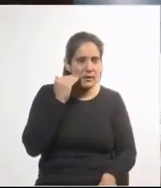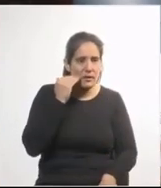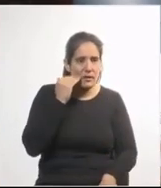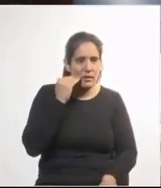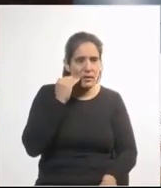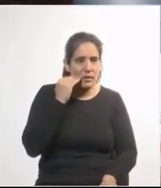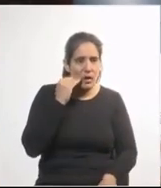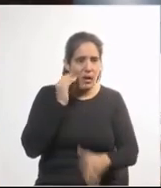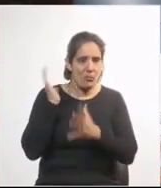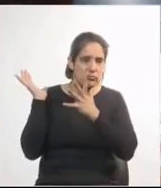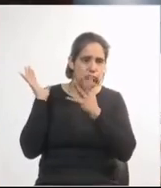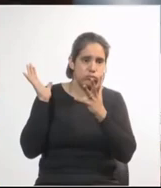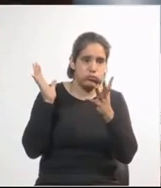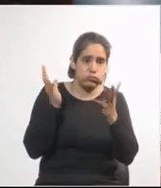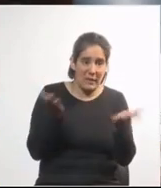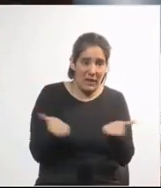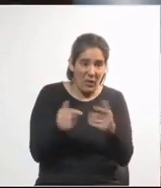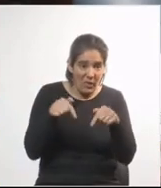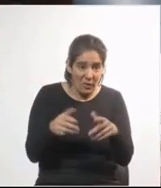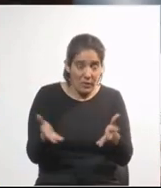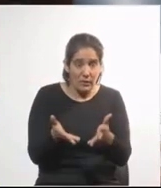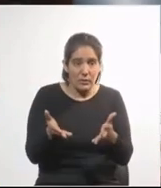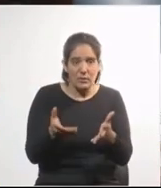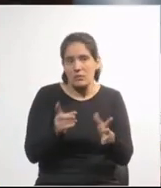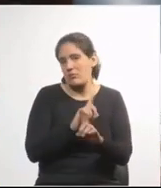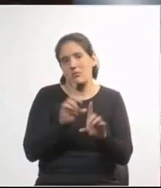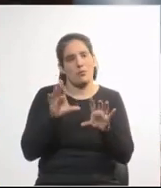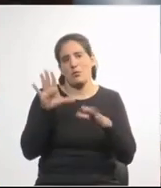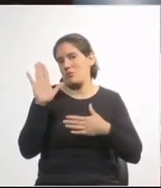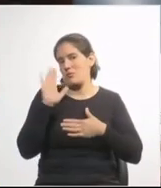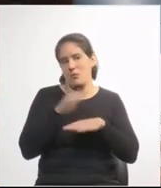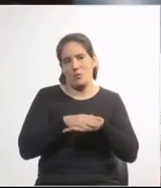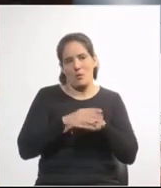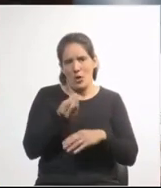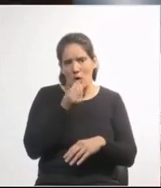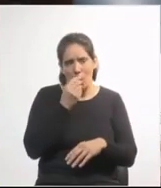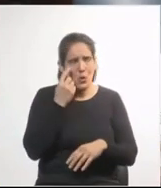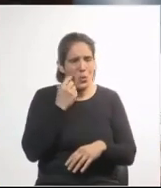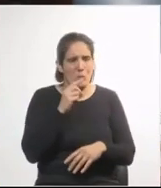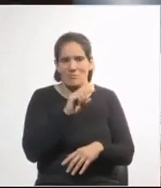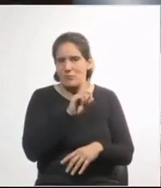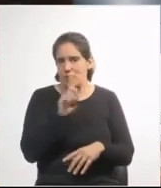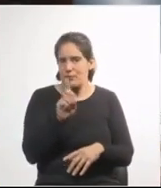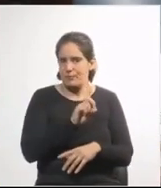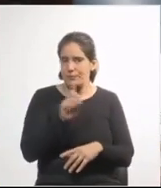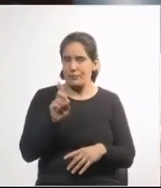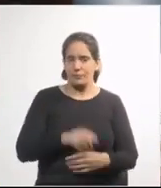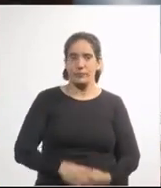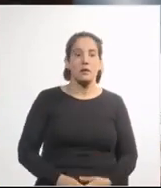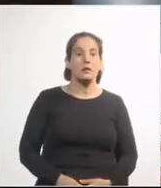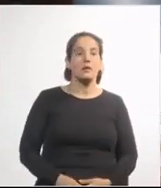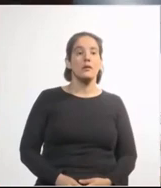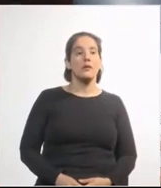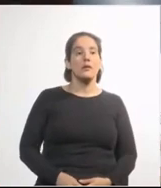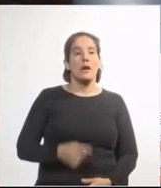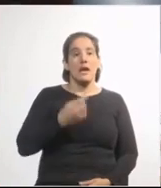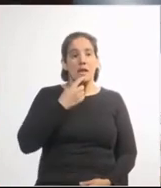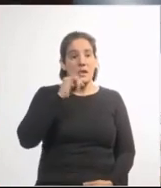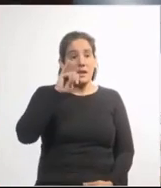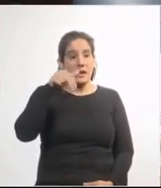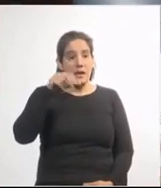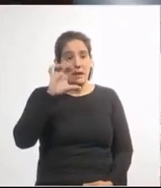y que a la fecha no llega a repartir la cifra comprometida. Hay que tener presente que según el estudio del